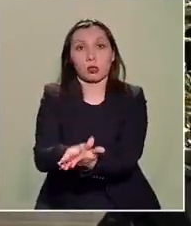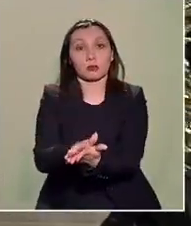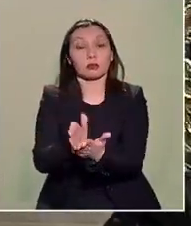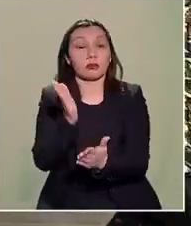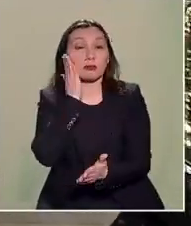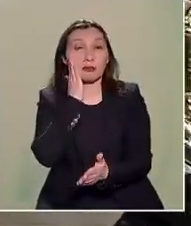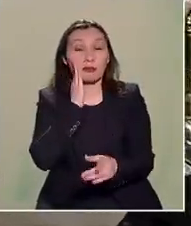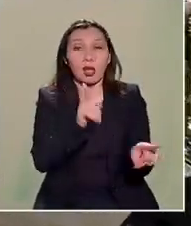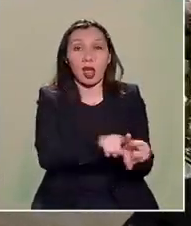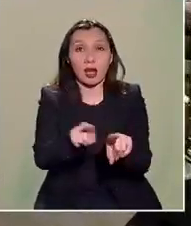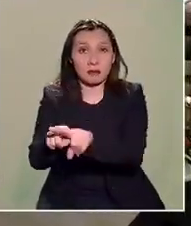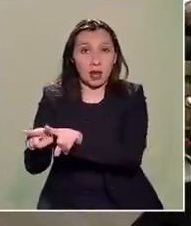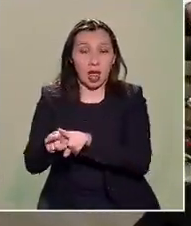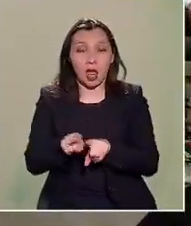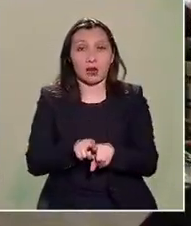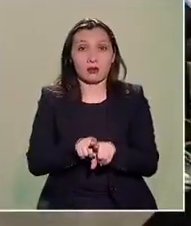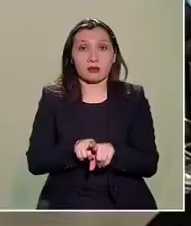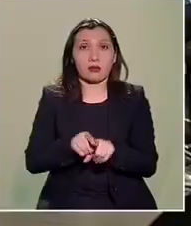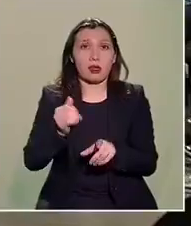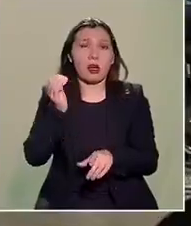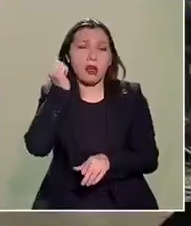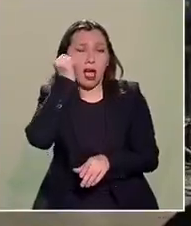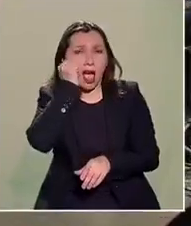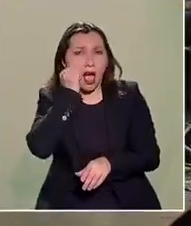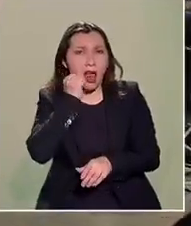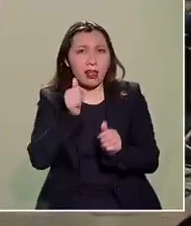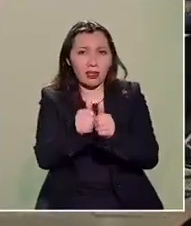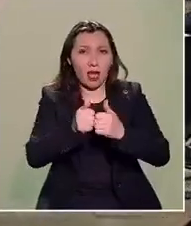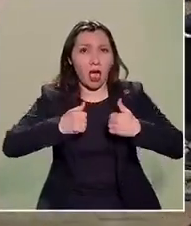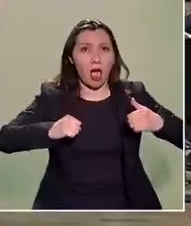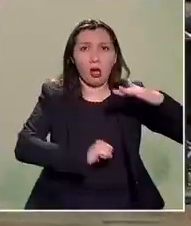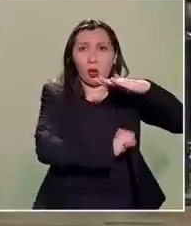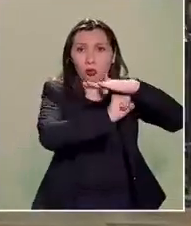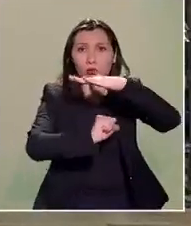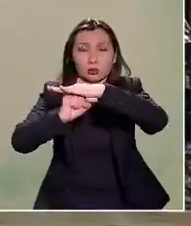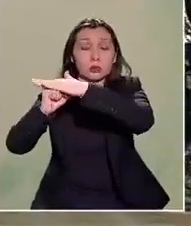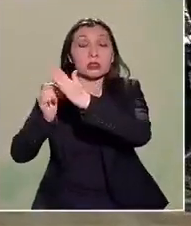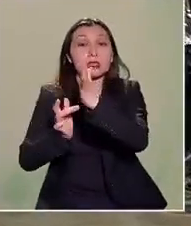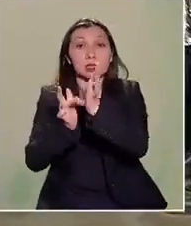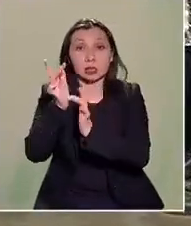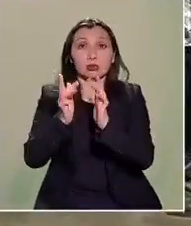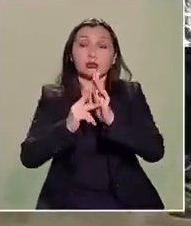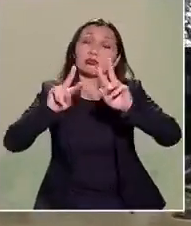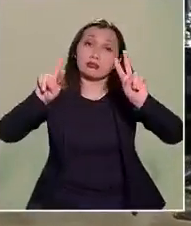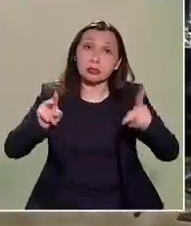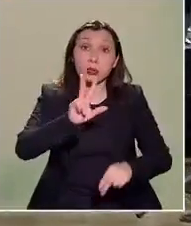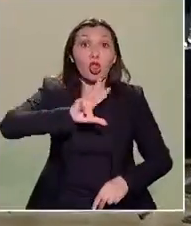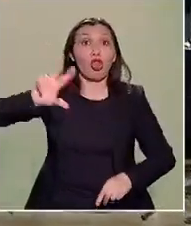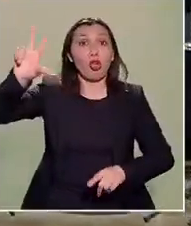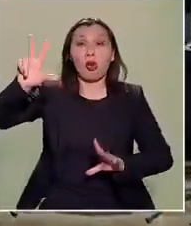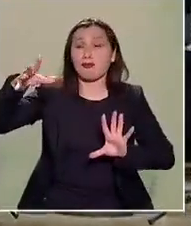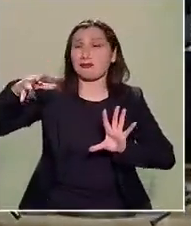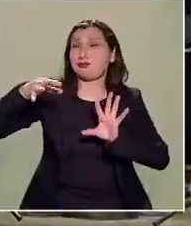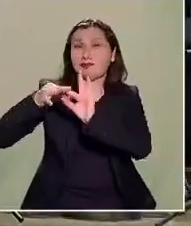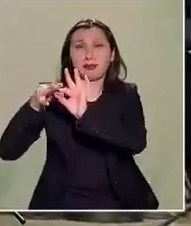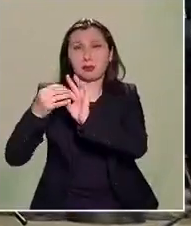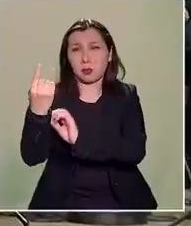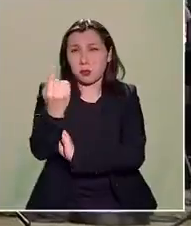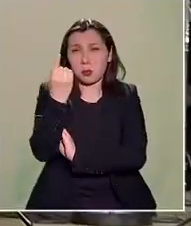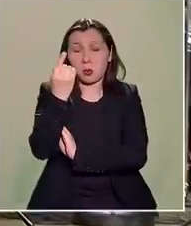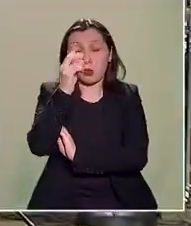hermanos queridas autoridades cristo siendo dios uno con el padre